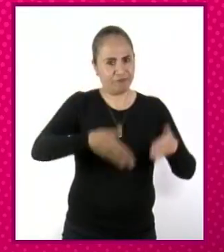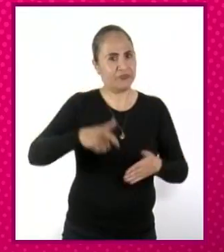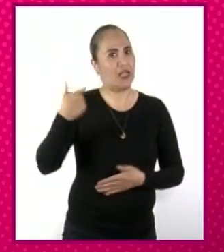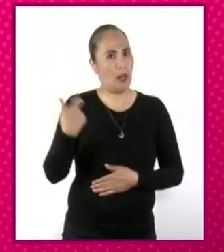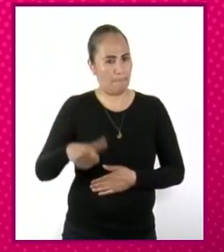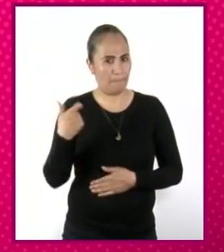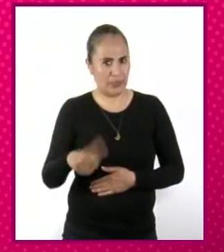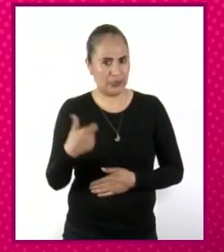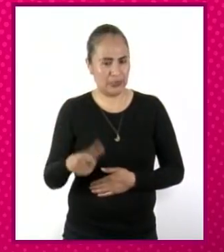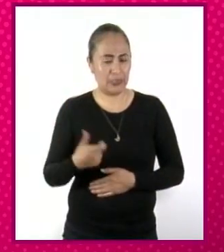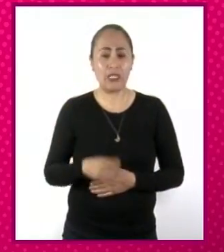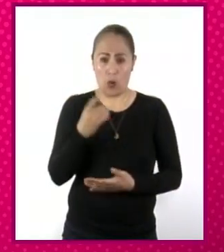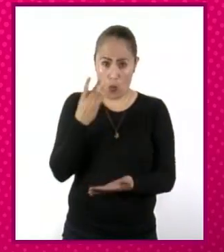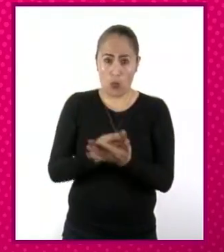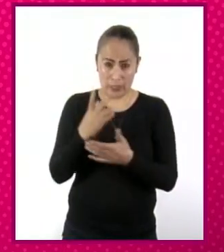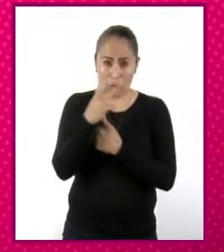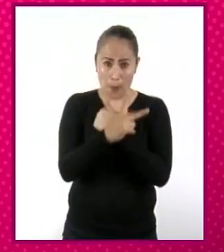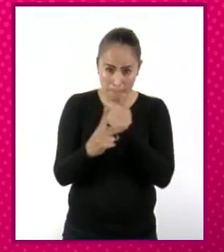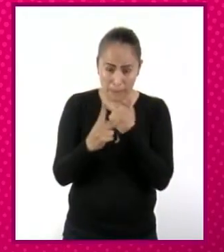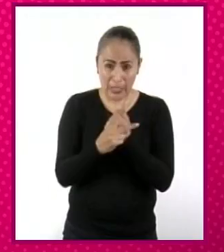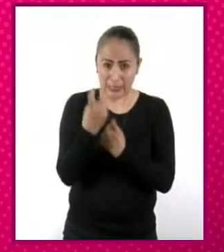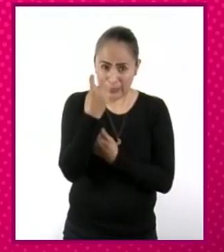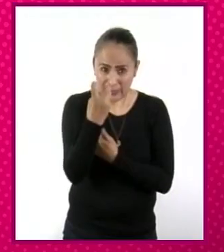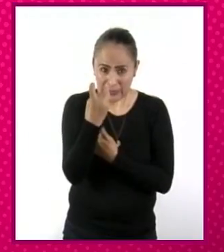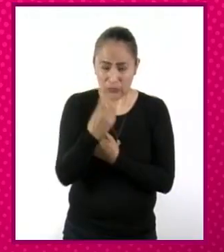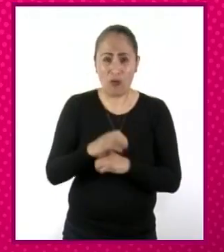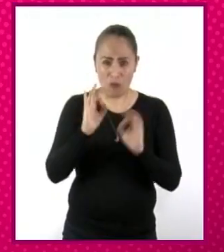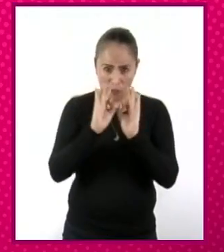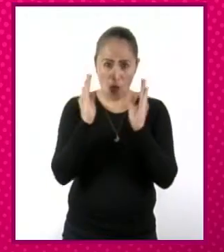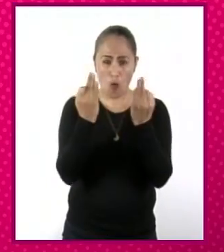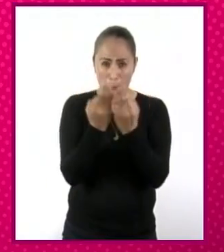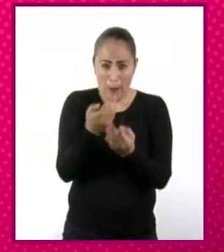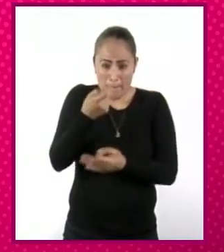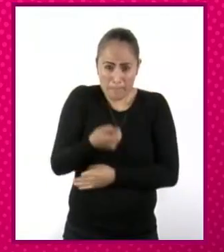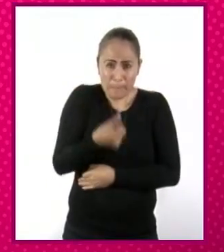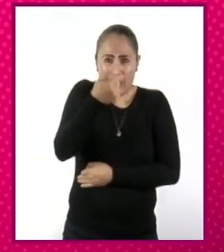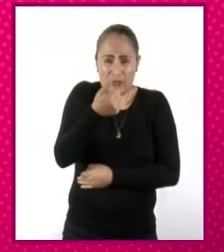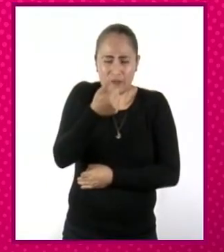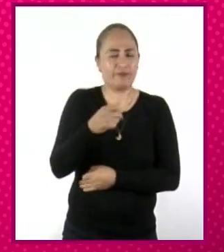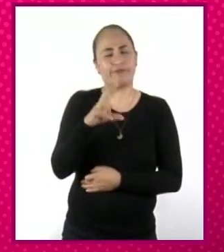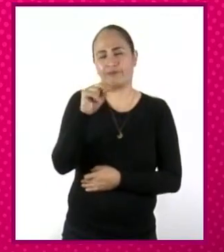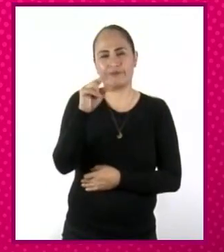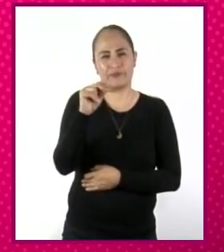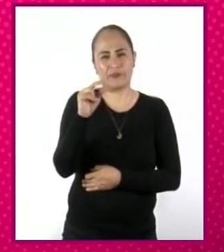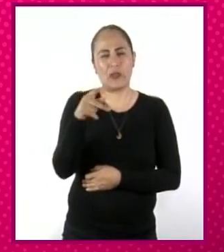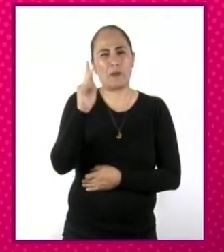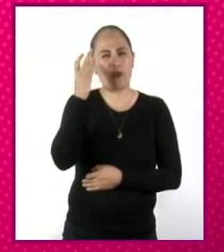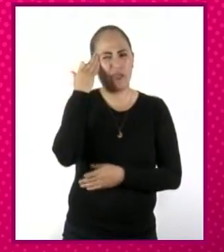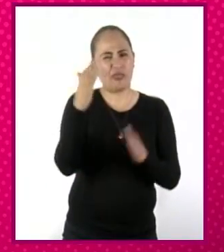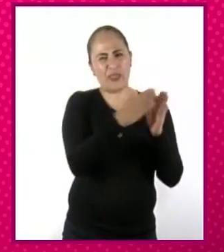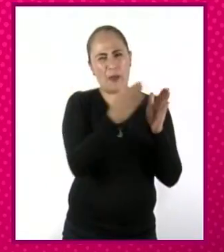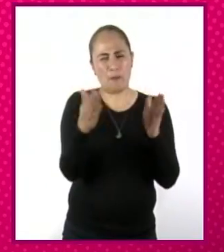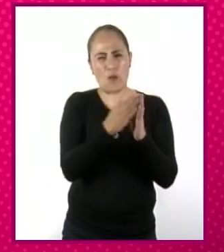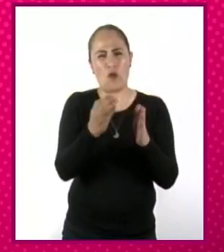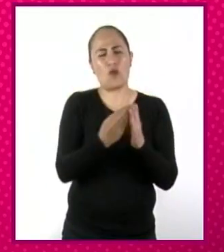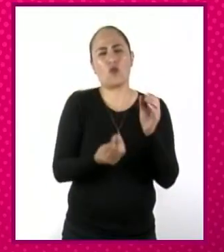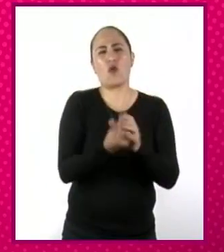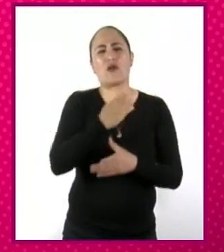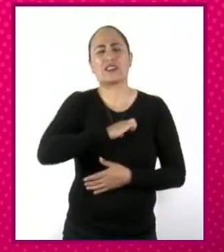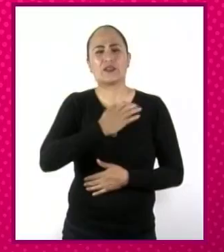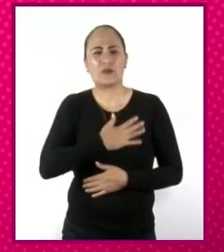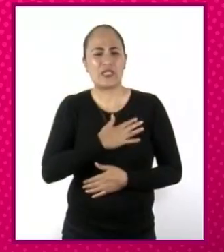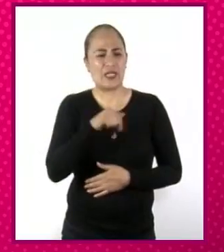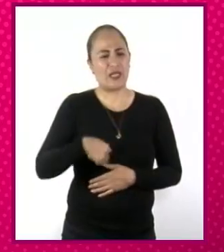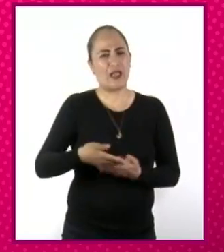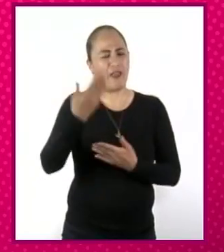no es el único país ni es en donde realmente aparece este modelo por primera vez. Durante la época colonial, las 13